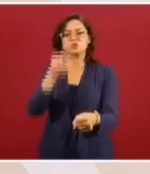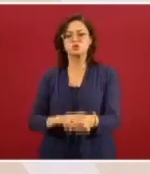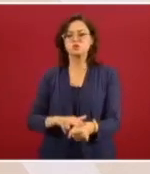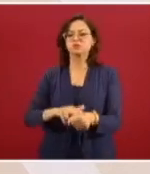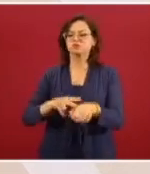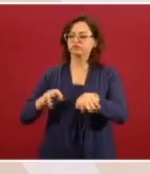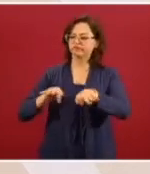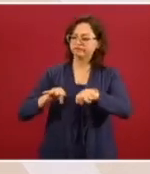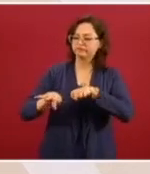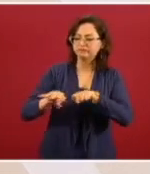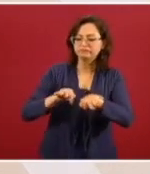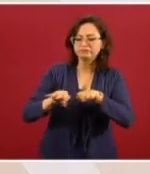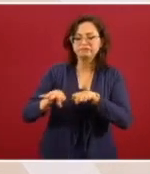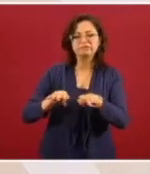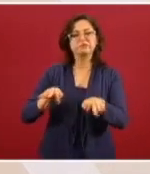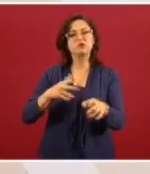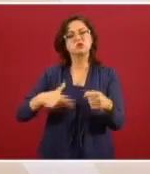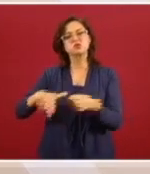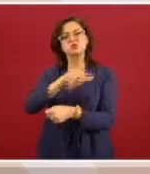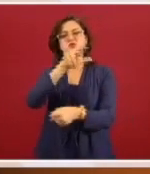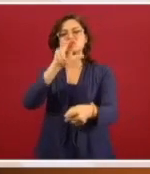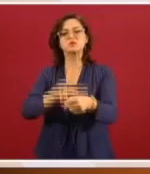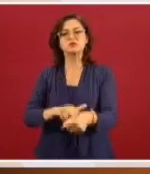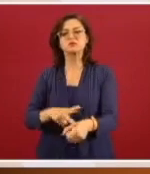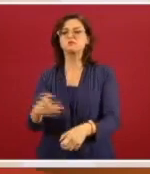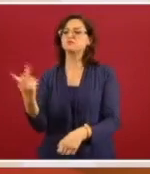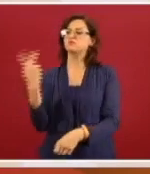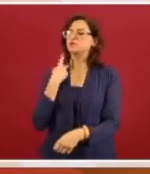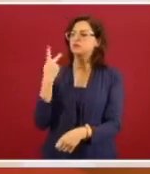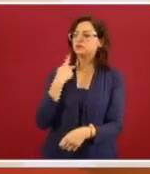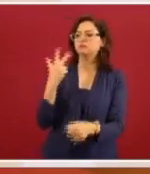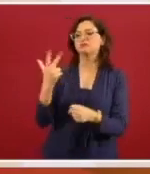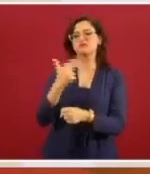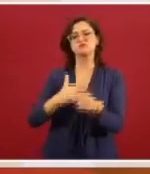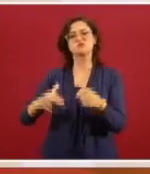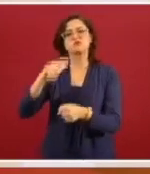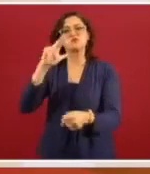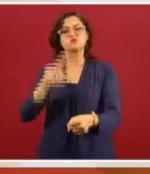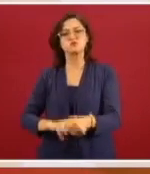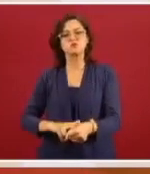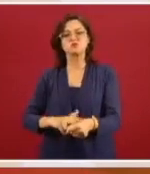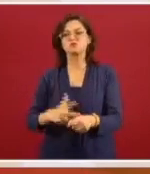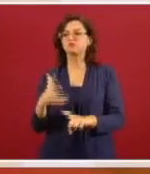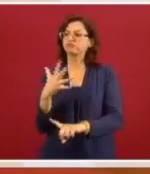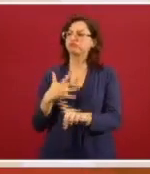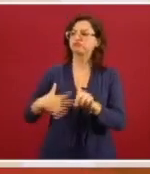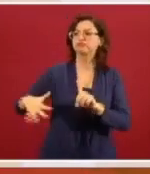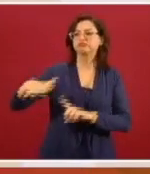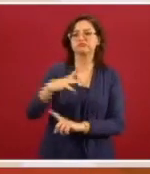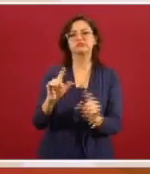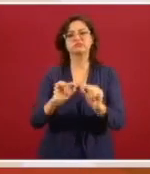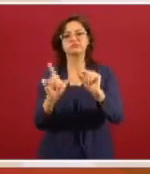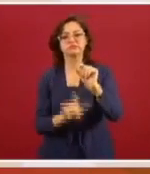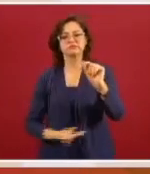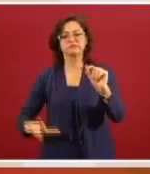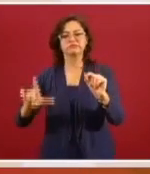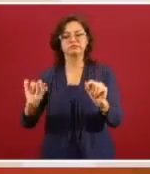productiva y política de la vida pública del país.